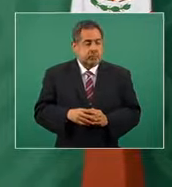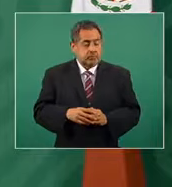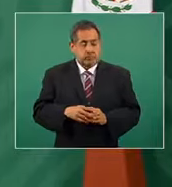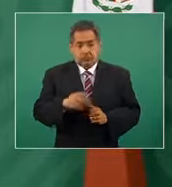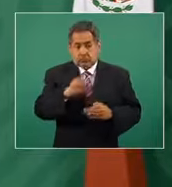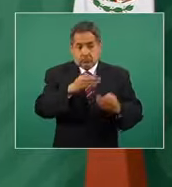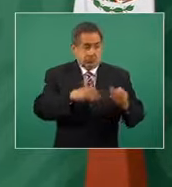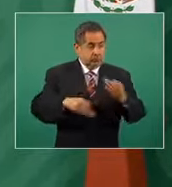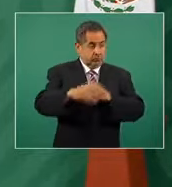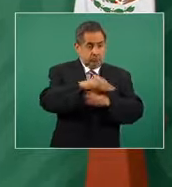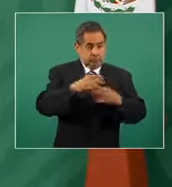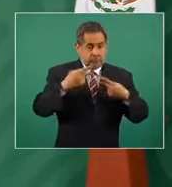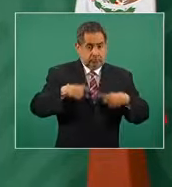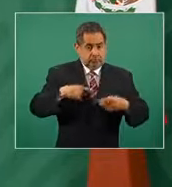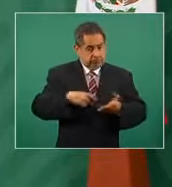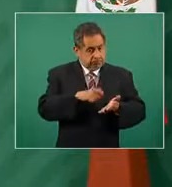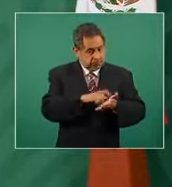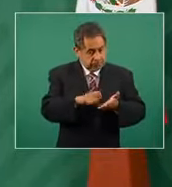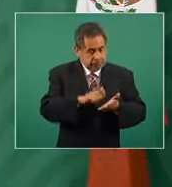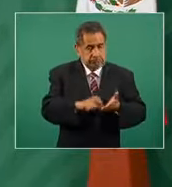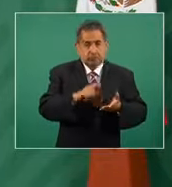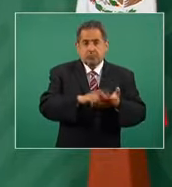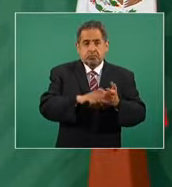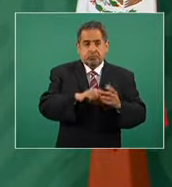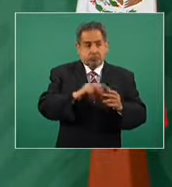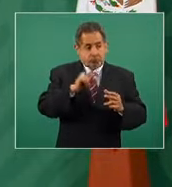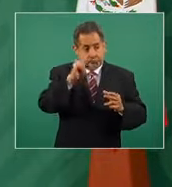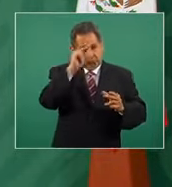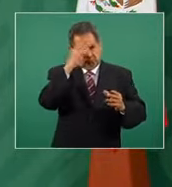escritores o intelectuales